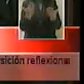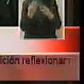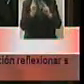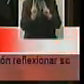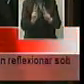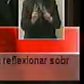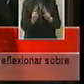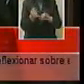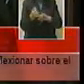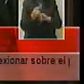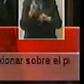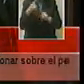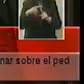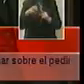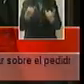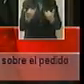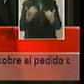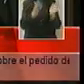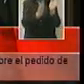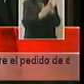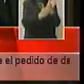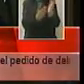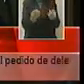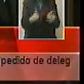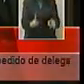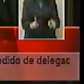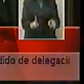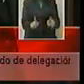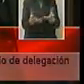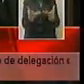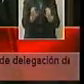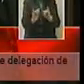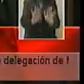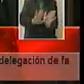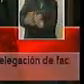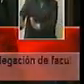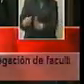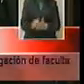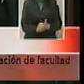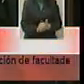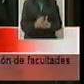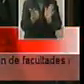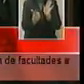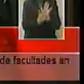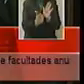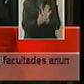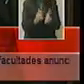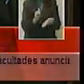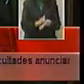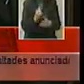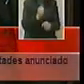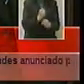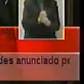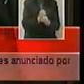vemos que el SUTEP hoy día comienza a aplaudir cuando se quiere dejar de lado justamente una ley que fue